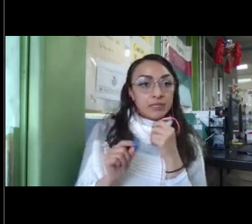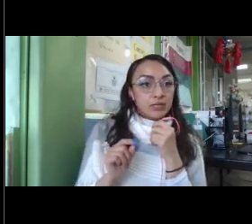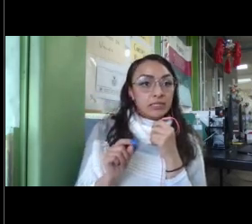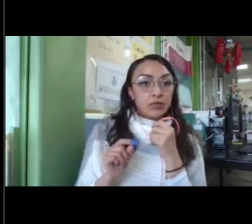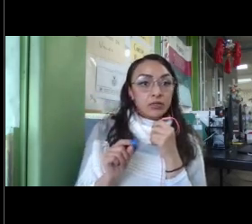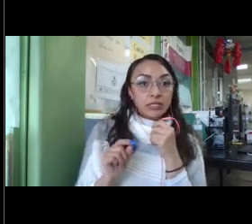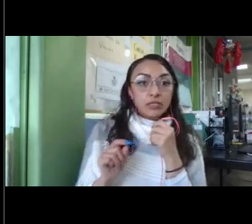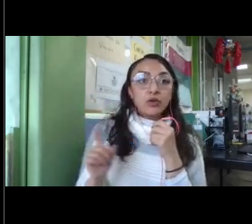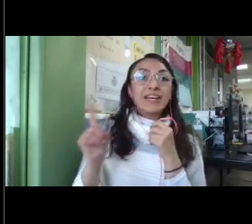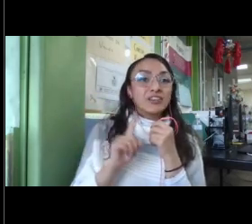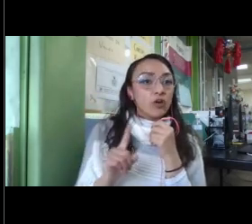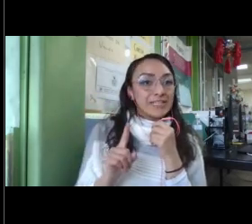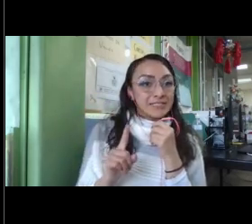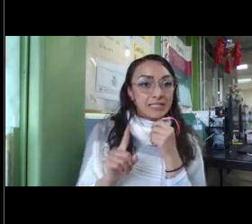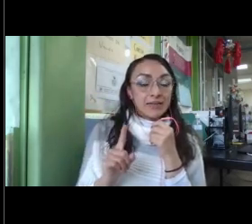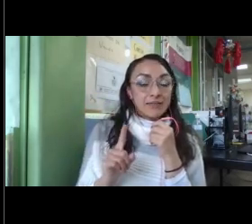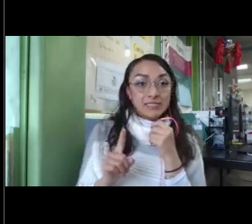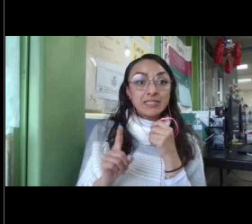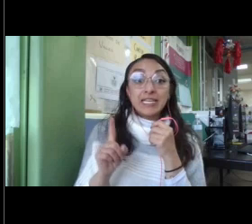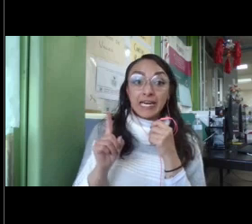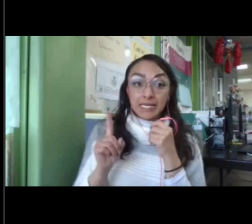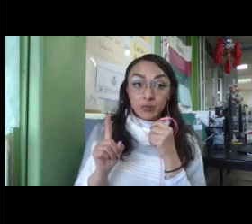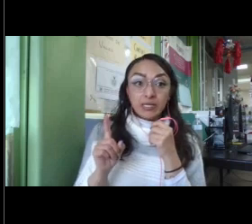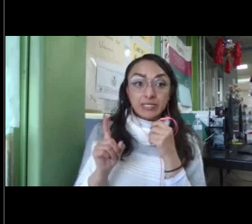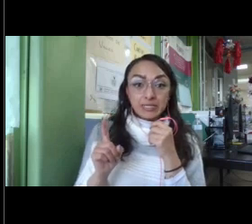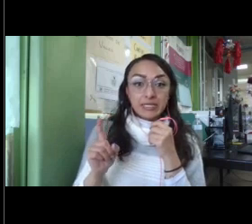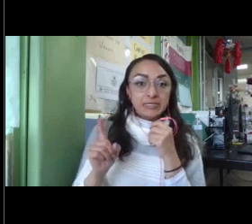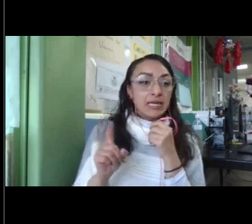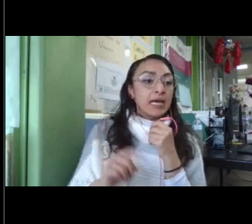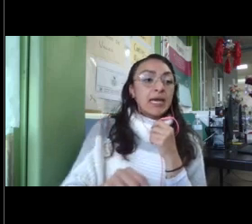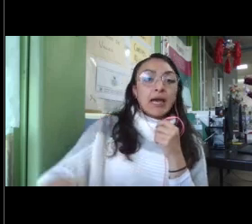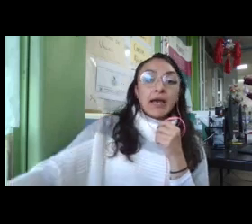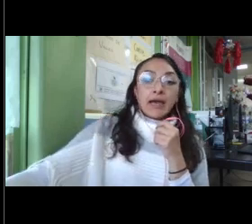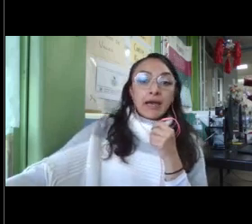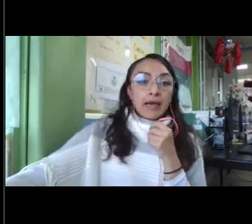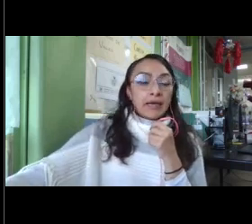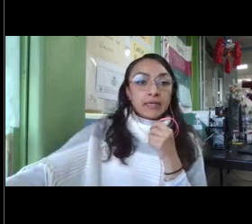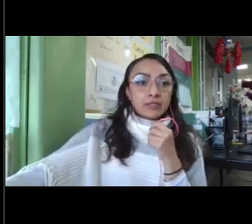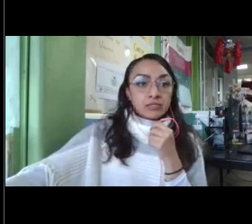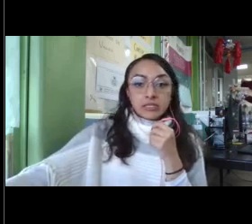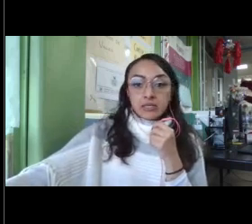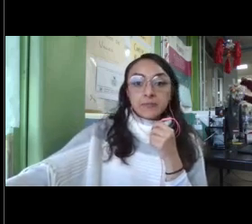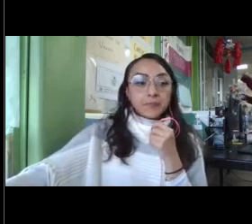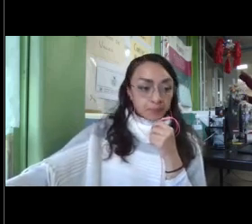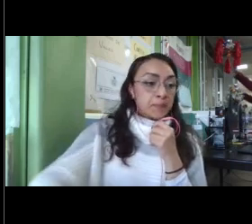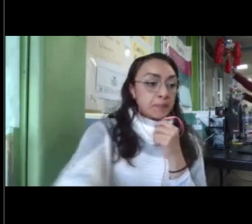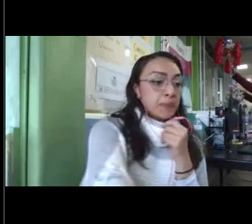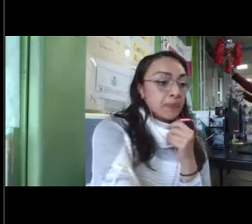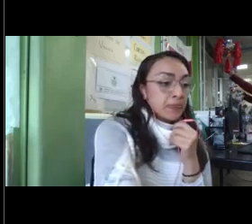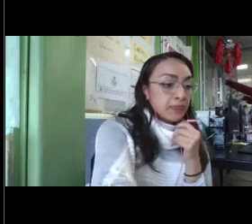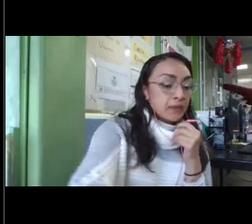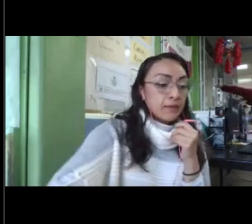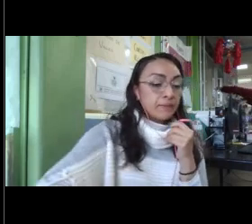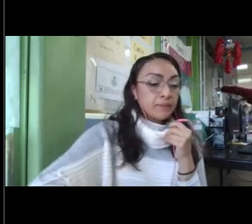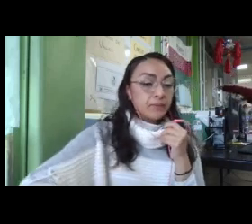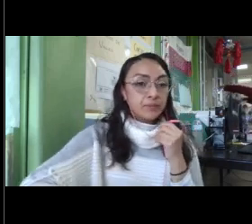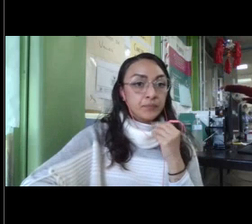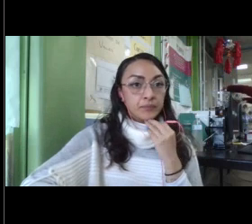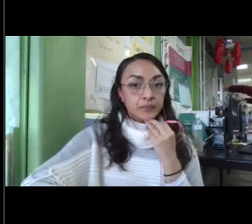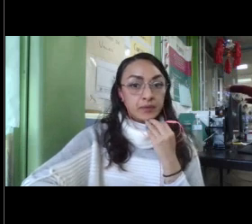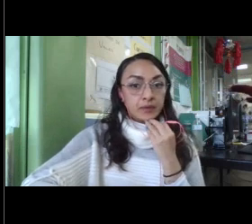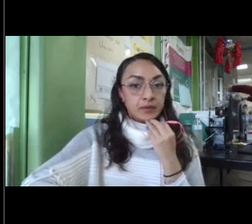el alfabeto dactilológico, que no va a ser la base de la lengua de señas. Oiga, Misa, Entonces, es